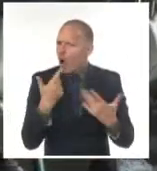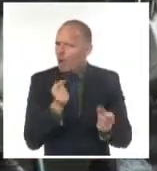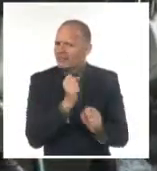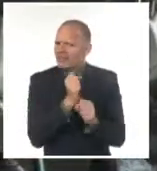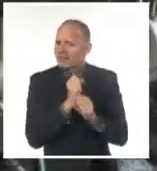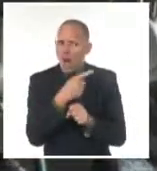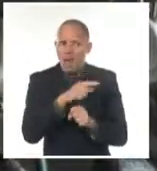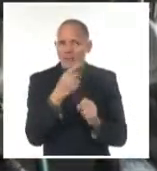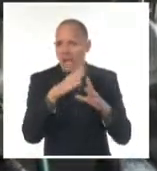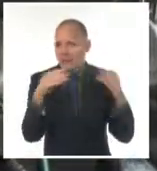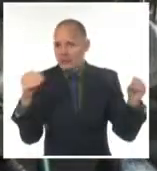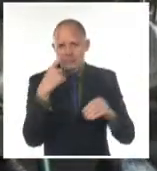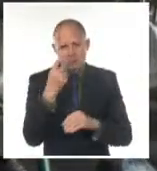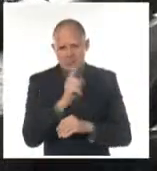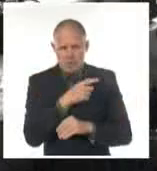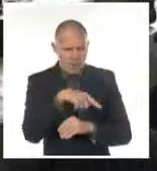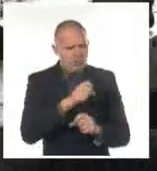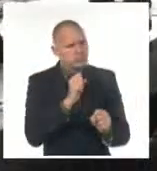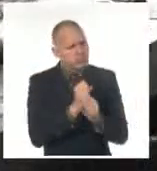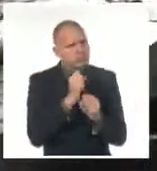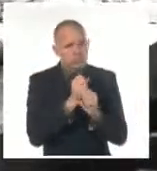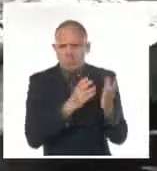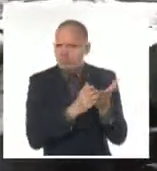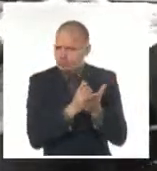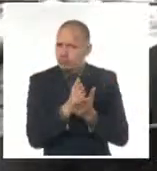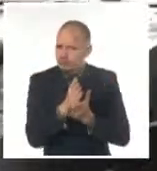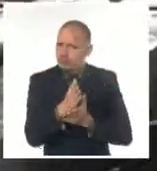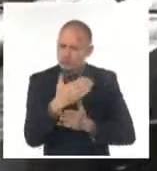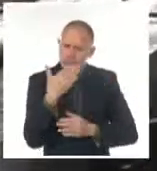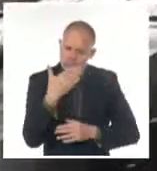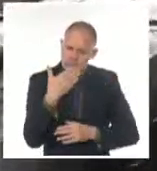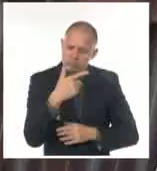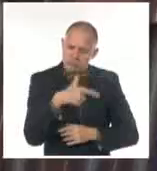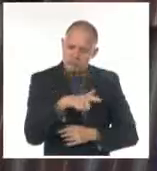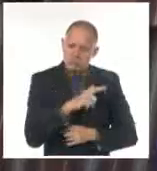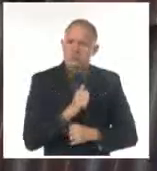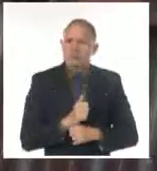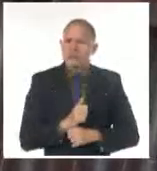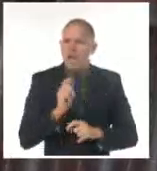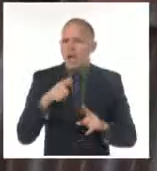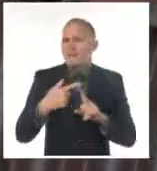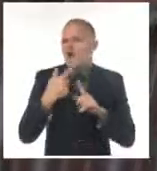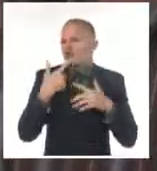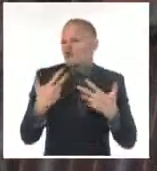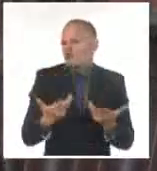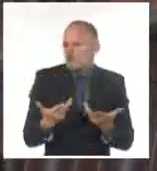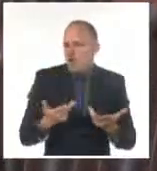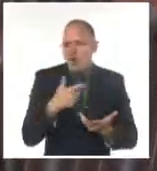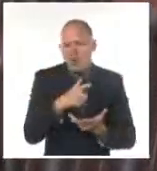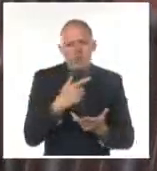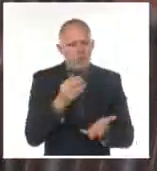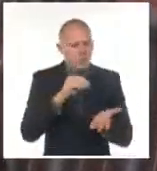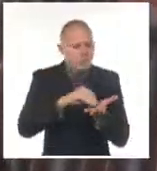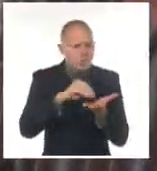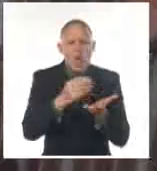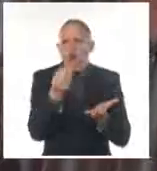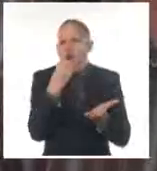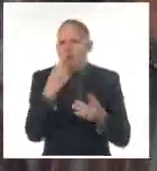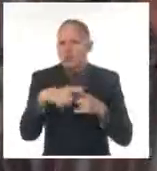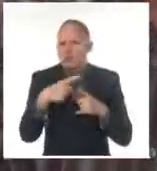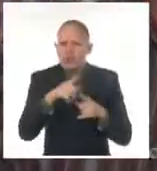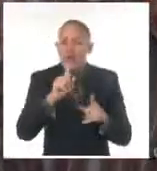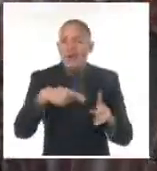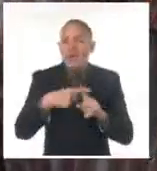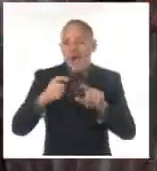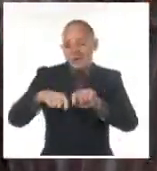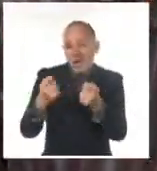fuerza de trabajo calificada del central, lo que están propiciando en materia de producción de alimentos, recuperación de piezas de repuesto y bueno,